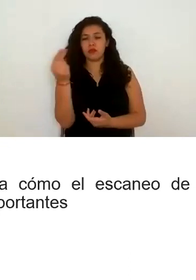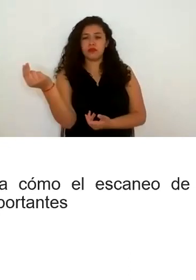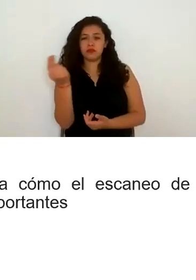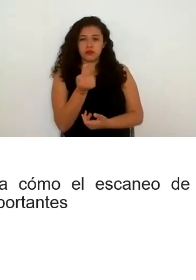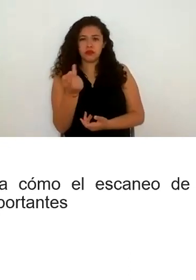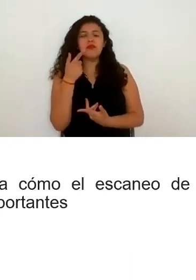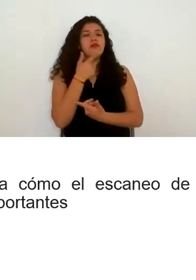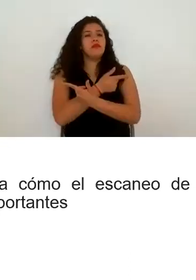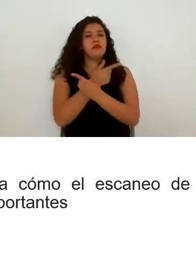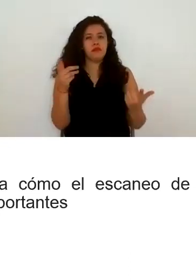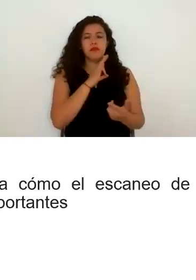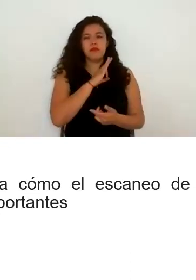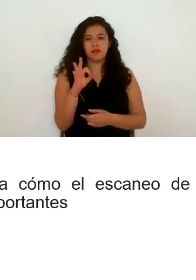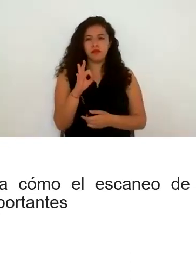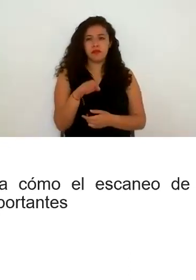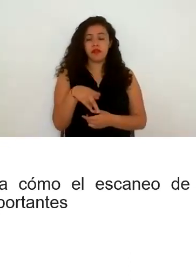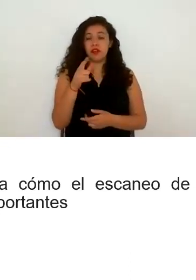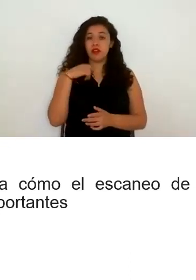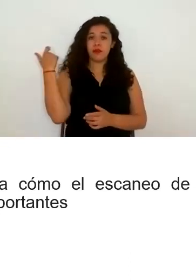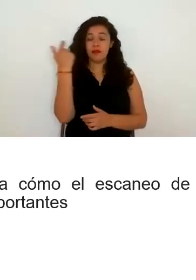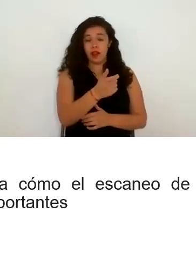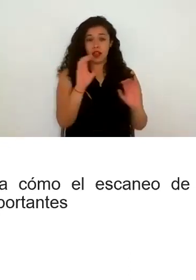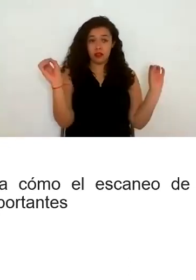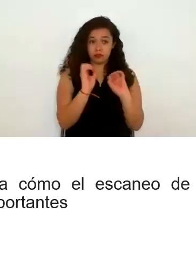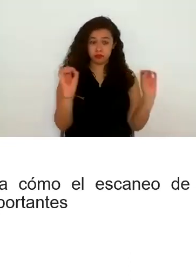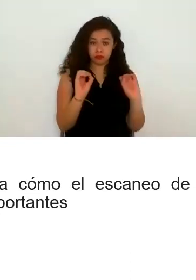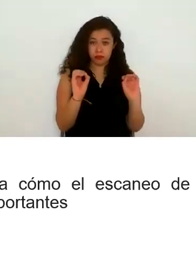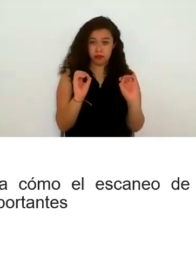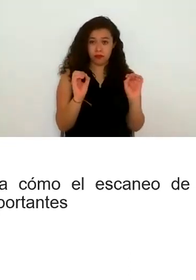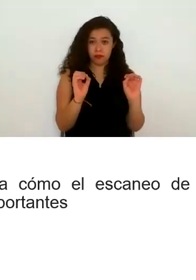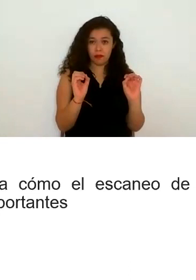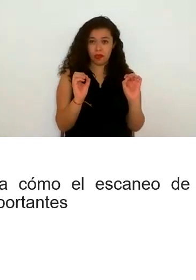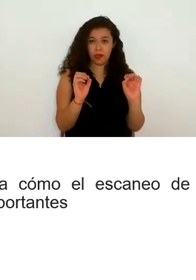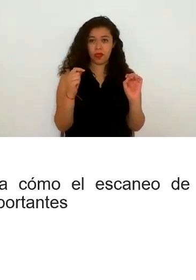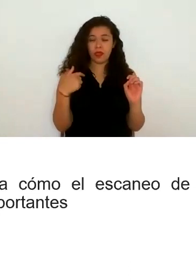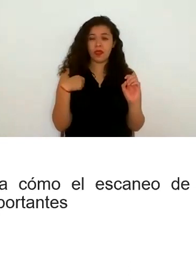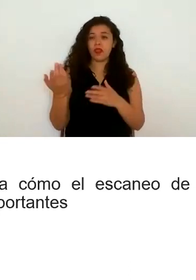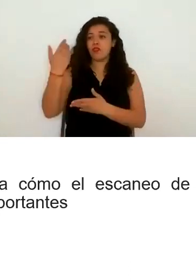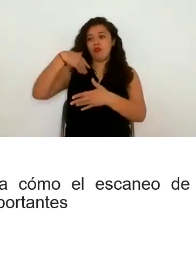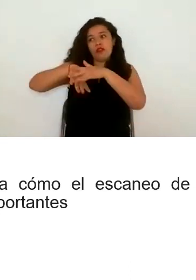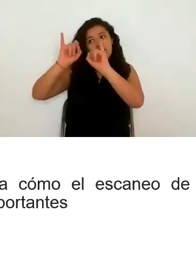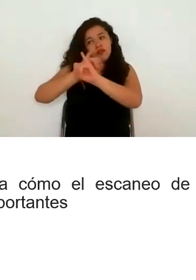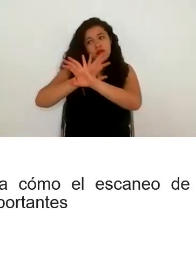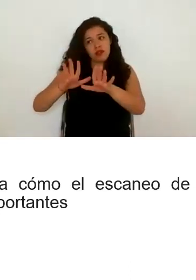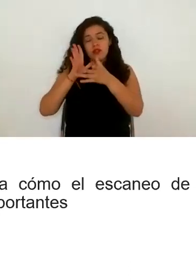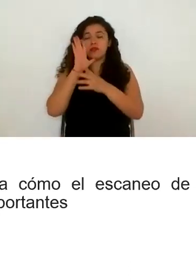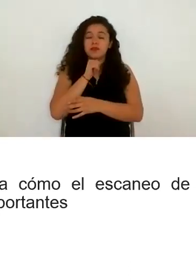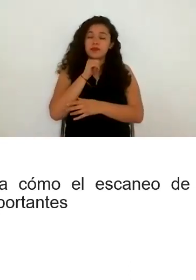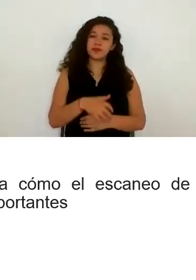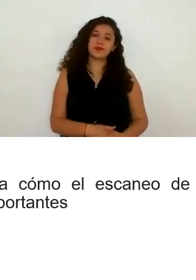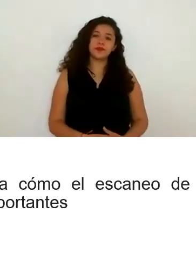está disponible para ti, pero cuando dejes de pagar, pues ya no podrás acceder a esa documentación,